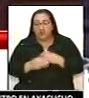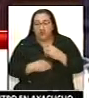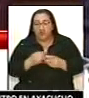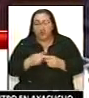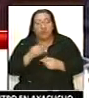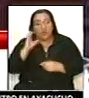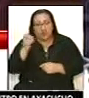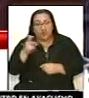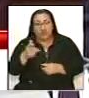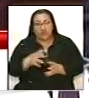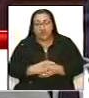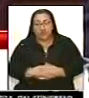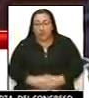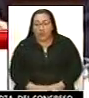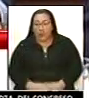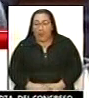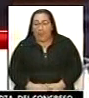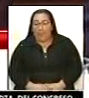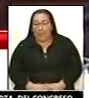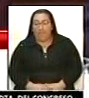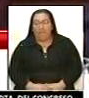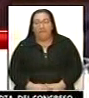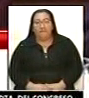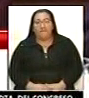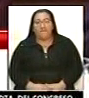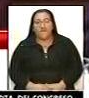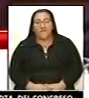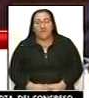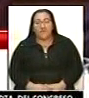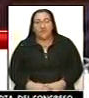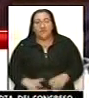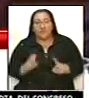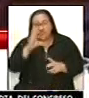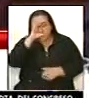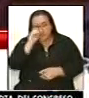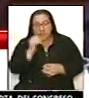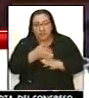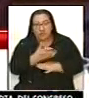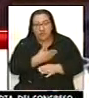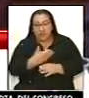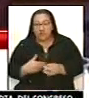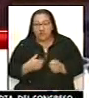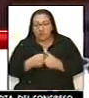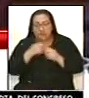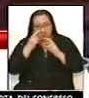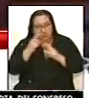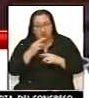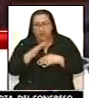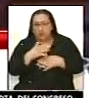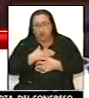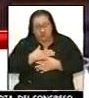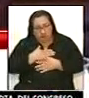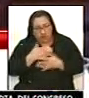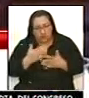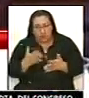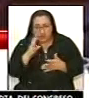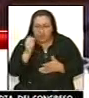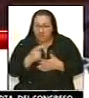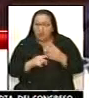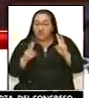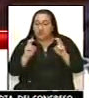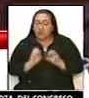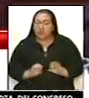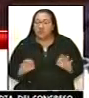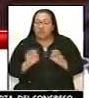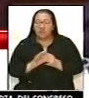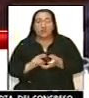Entonces yo creo que acá el tema, embajador, a través de la presidencia, con el mayor respeto y aprecio, yo creo que el tema se pone